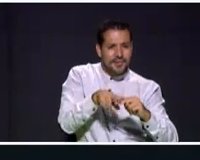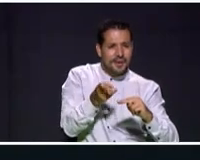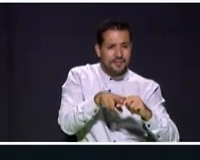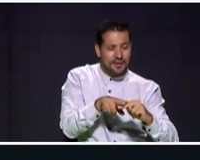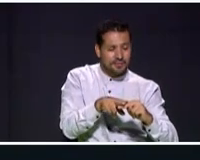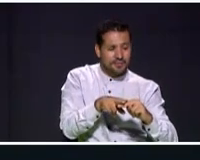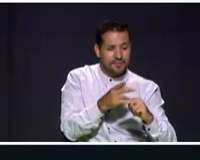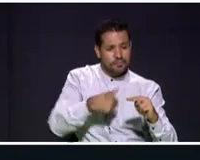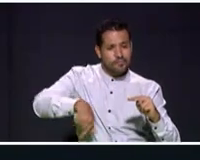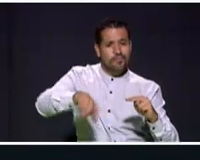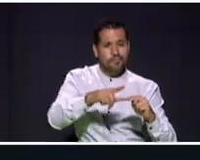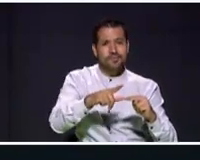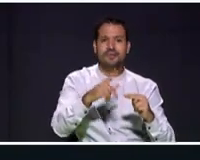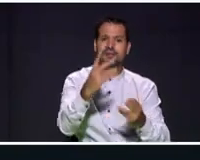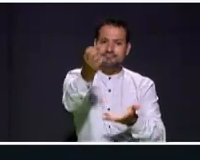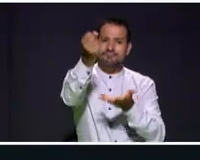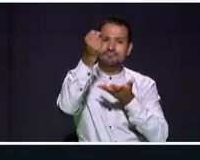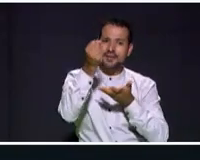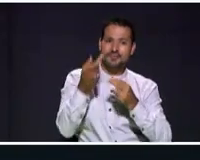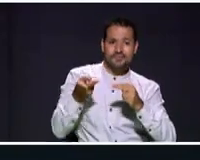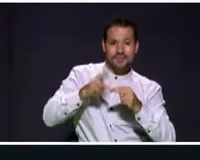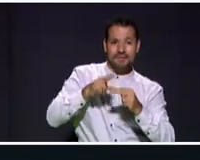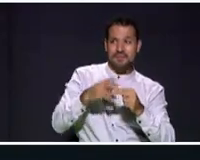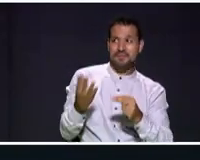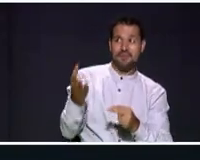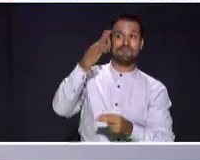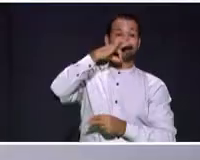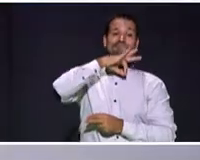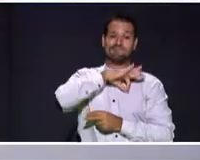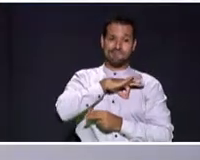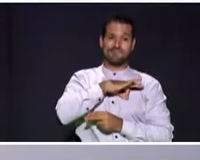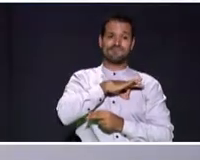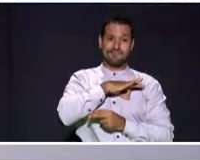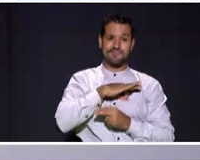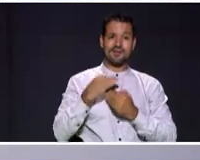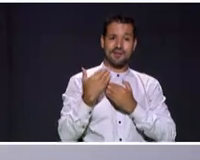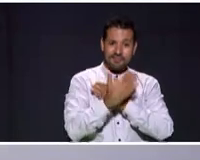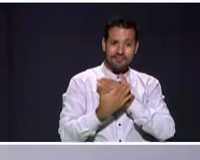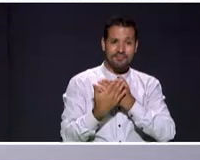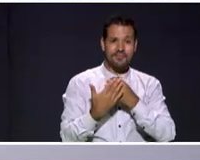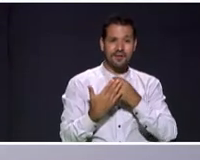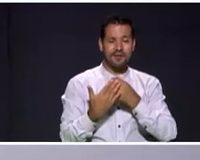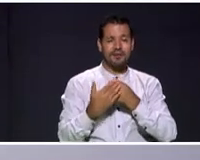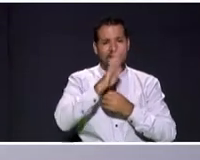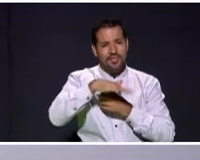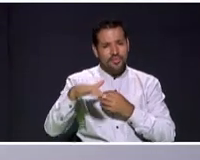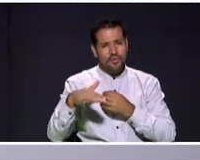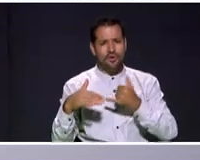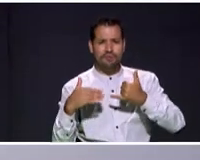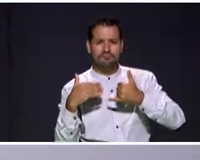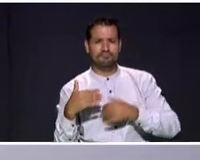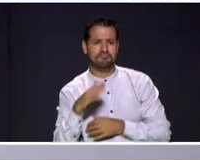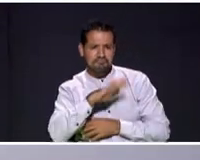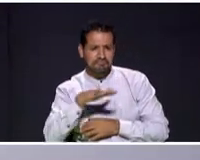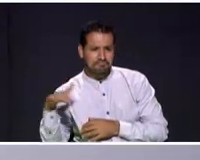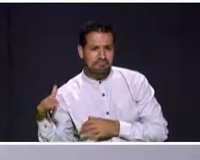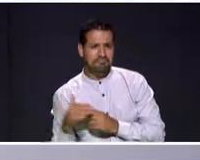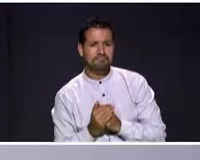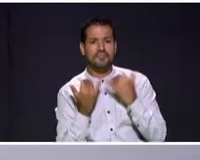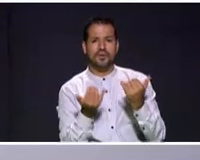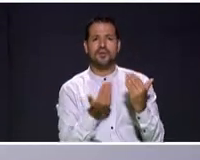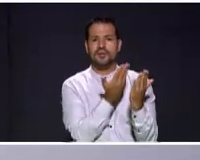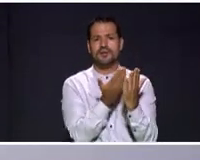esos beneficios serán económicamente para el departamento gracias a la cantidad vamos a escuchar la propuesta del pueblo democrática y colombia humano